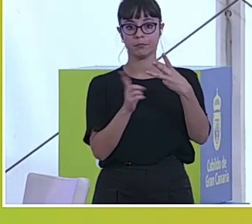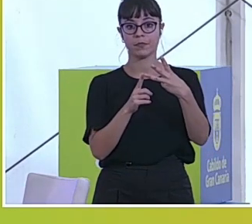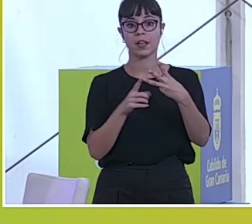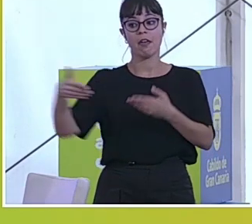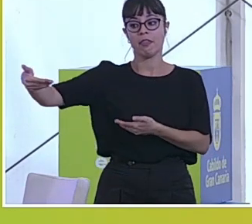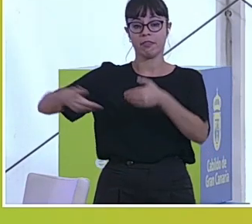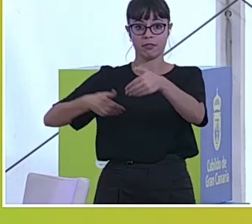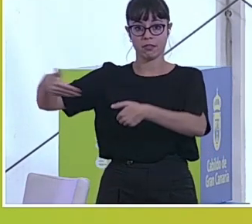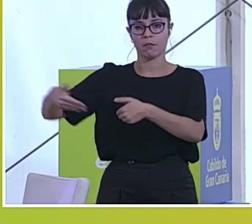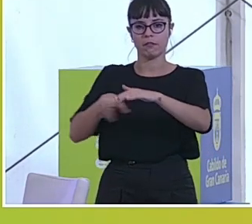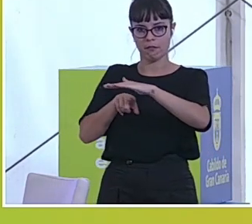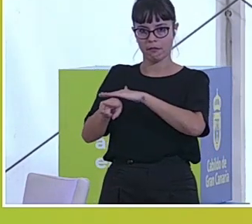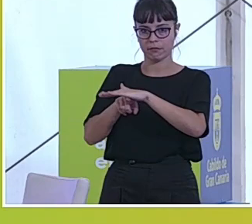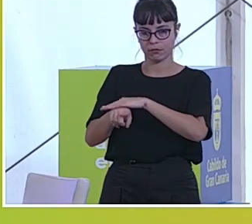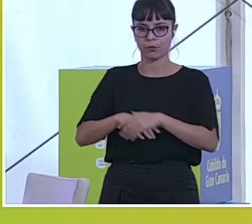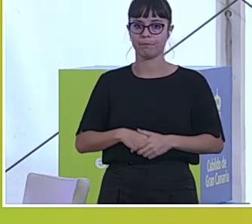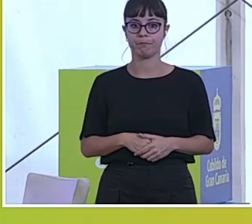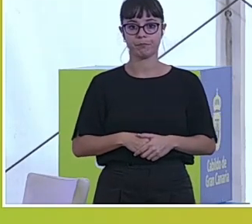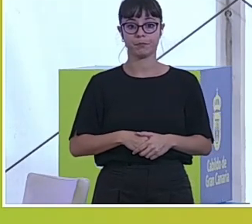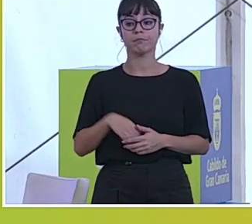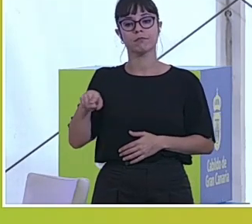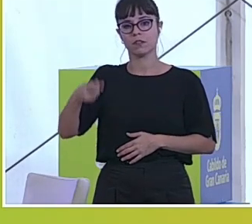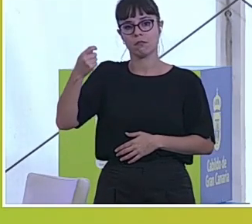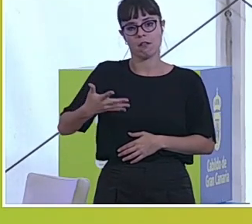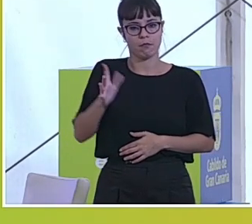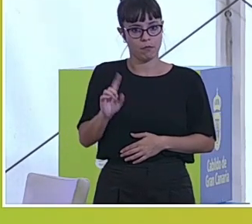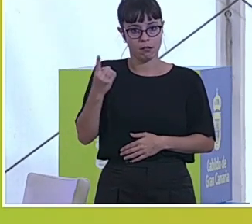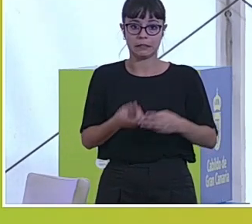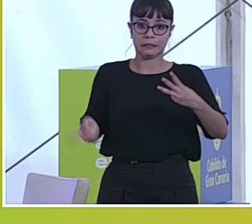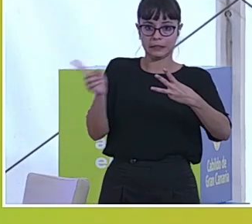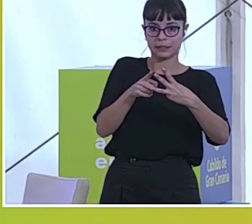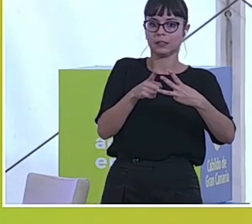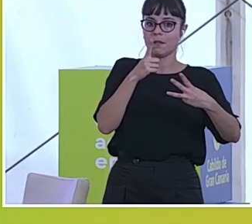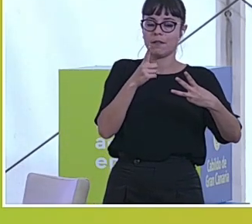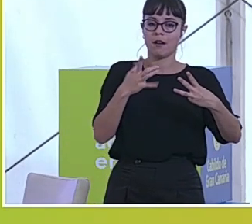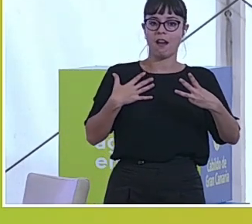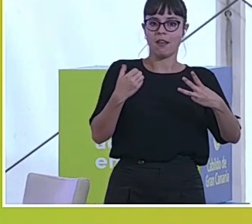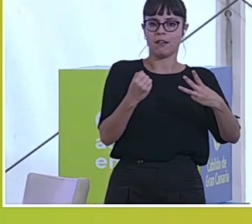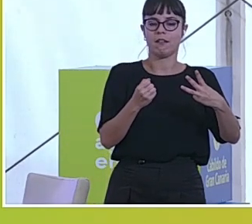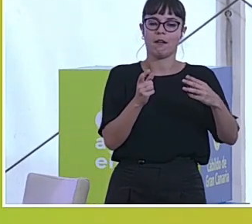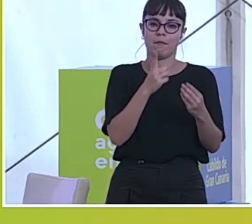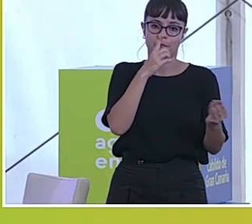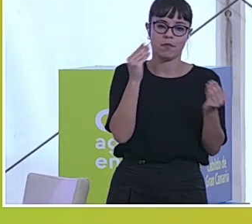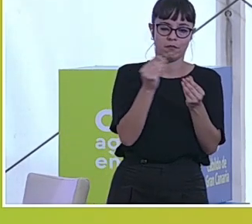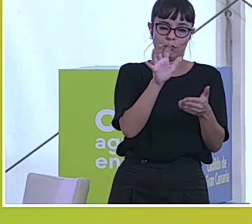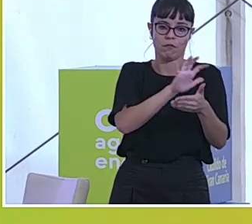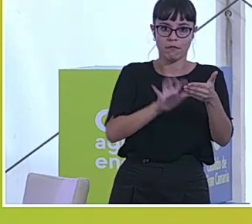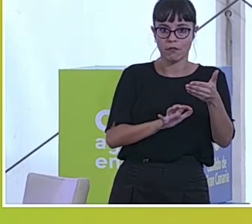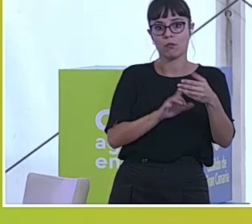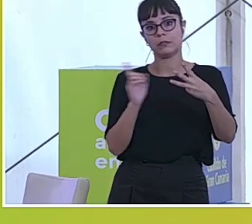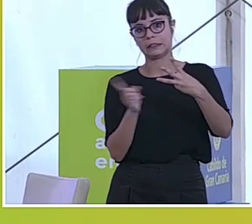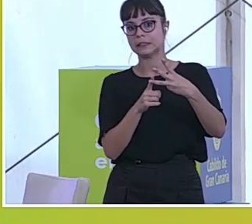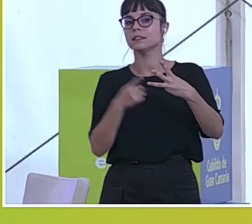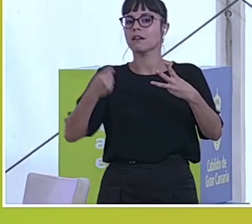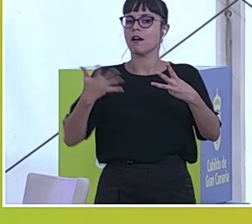demanda. Tiene un mayor coste de la que comentábamos anteriormente, que es la predicción energética, pero la predicción energética en sí tiene más limitaciones que la